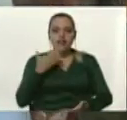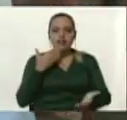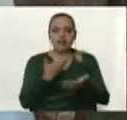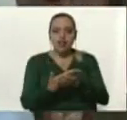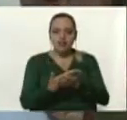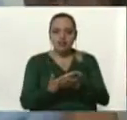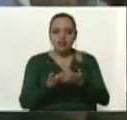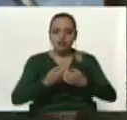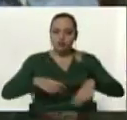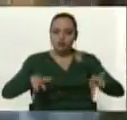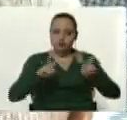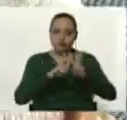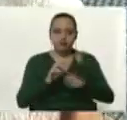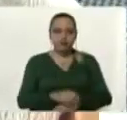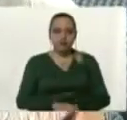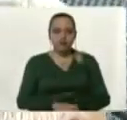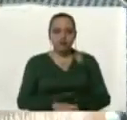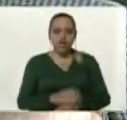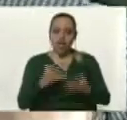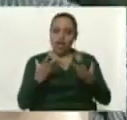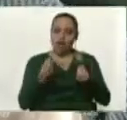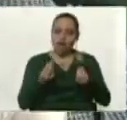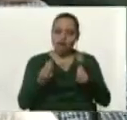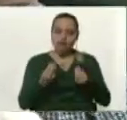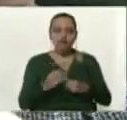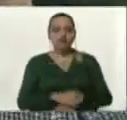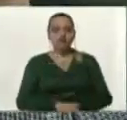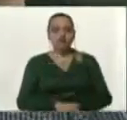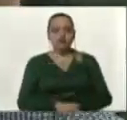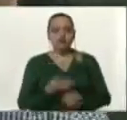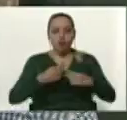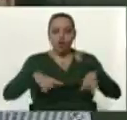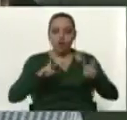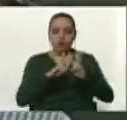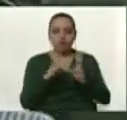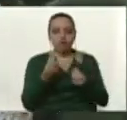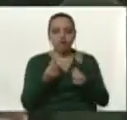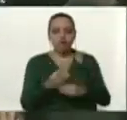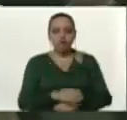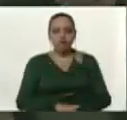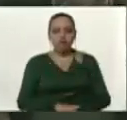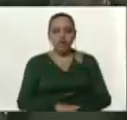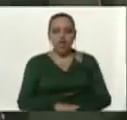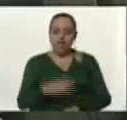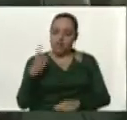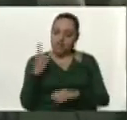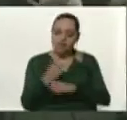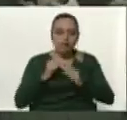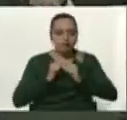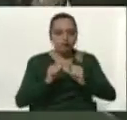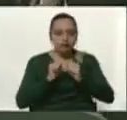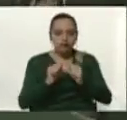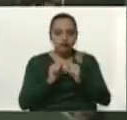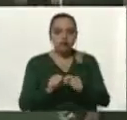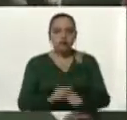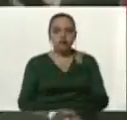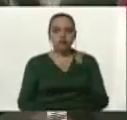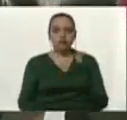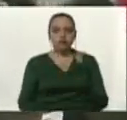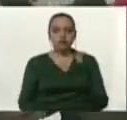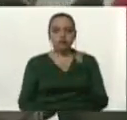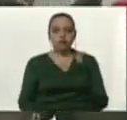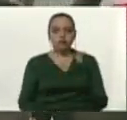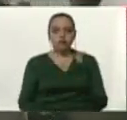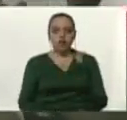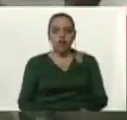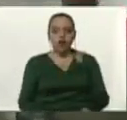moral, ha sido una victoria moral y debemos continuar Con